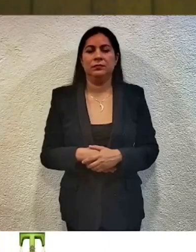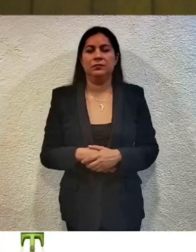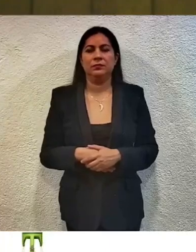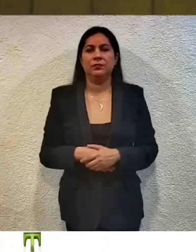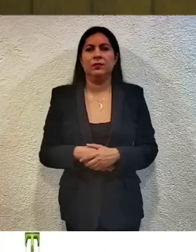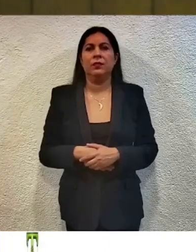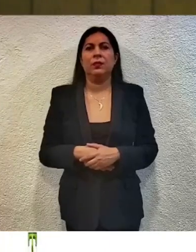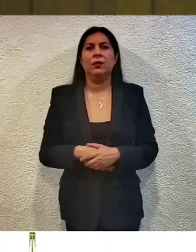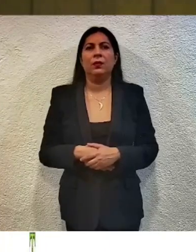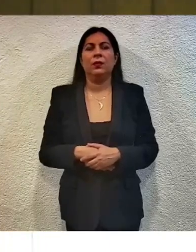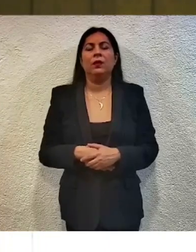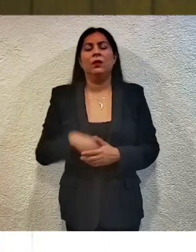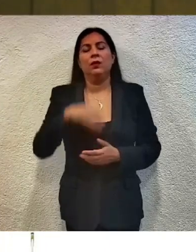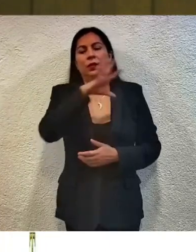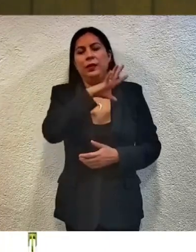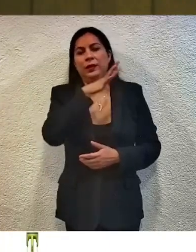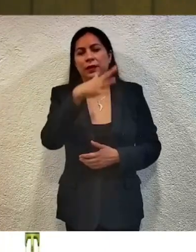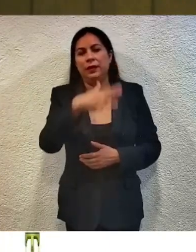En términos generales,